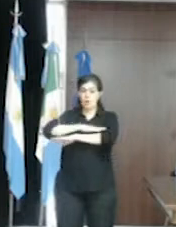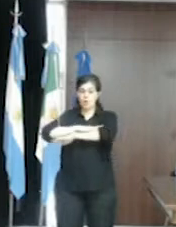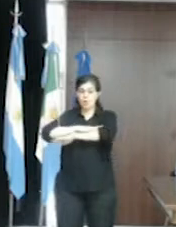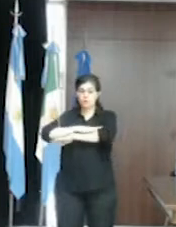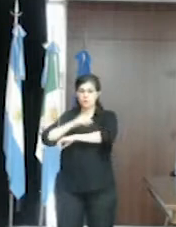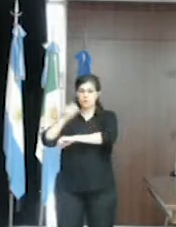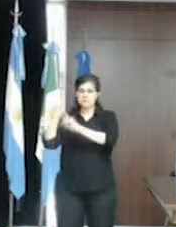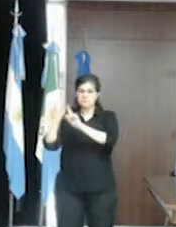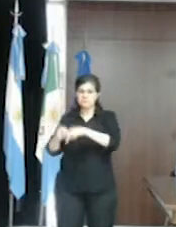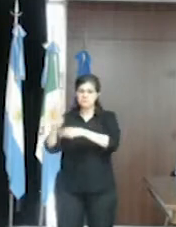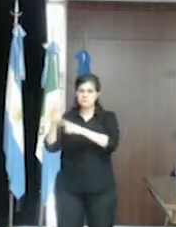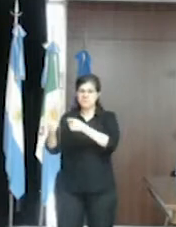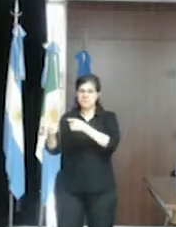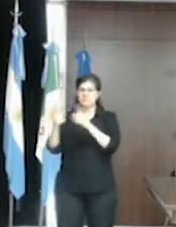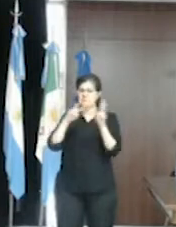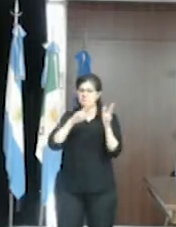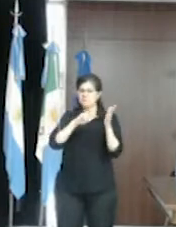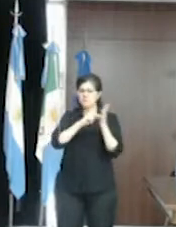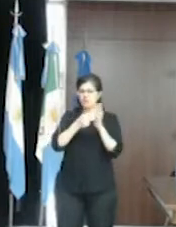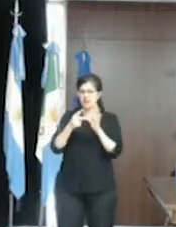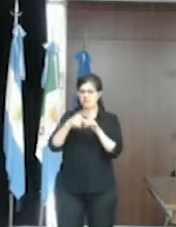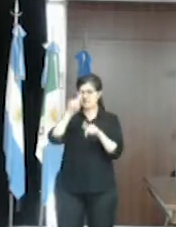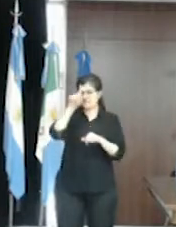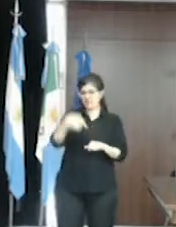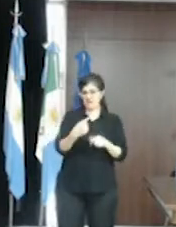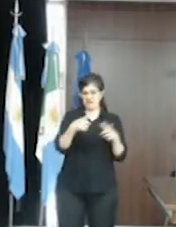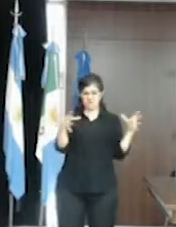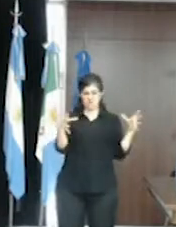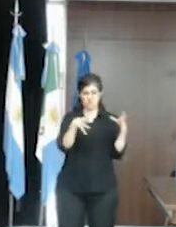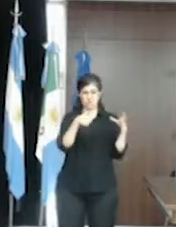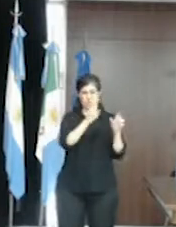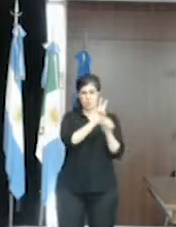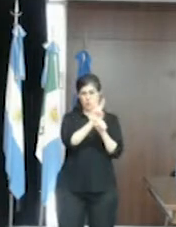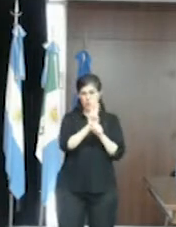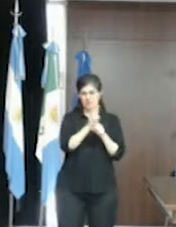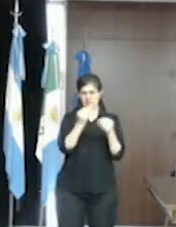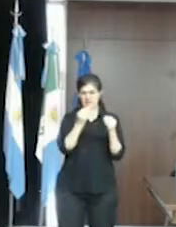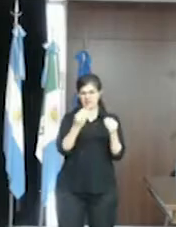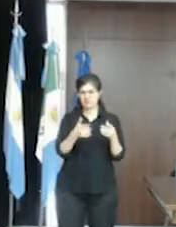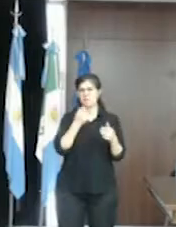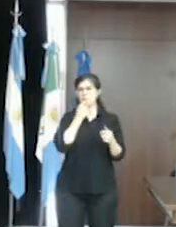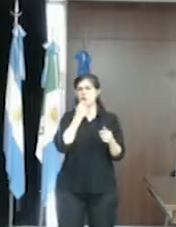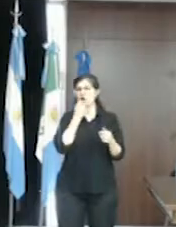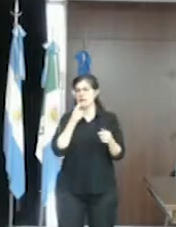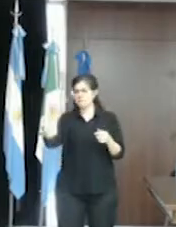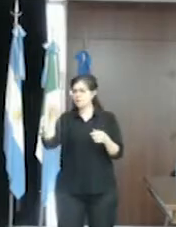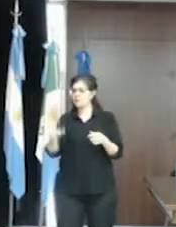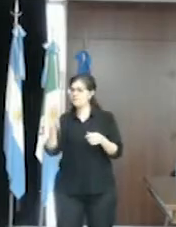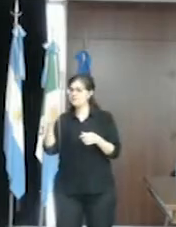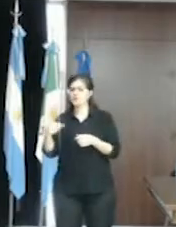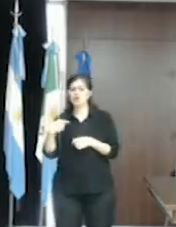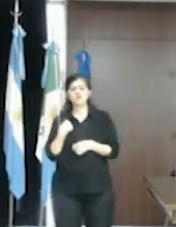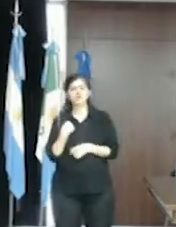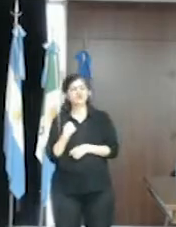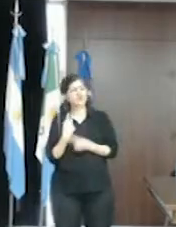causa problema entre los cuidadores, ya sean cuidadores informales o formales, que es la sensación de robo. Yo tenía tanto